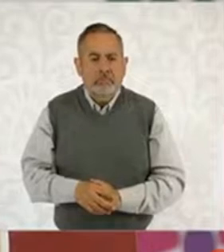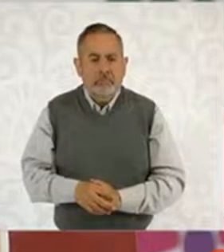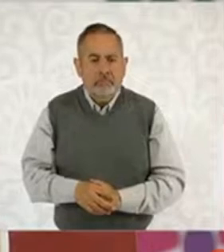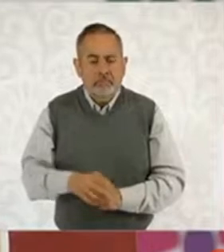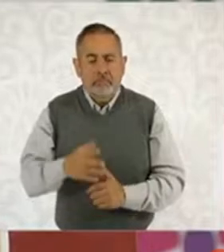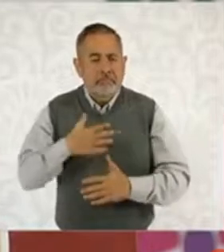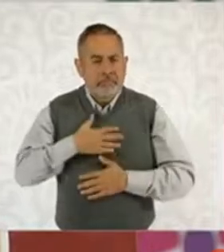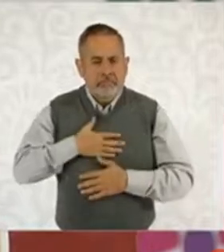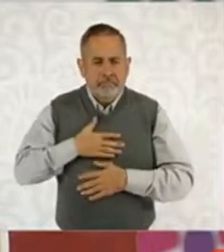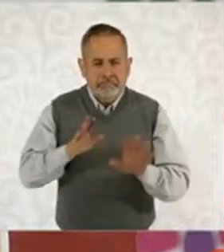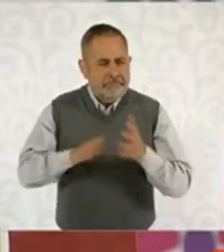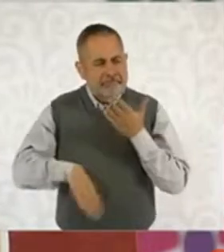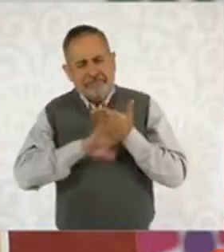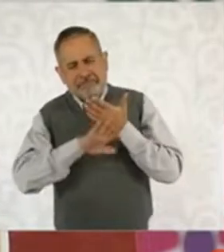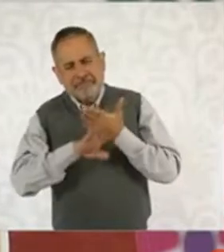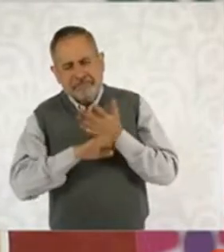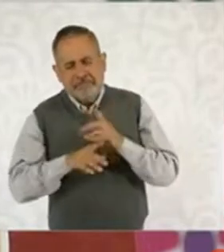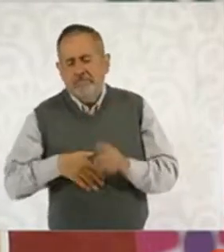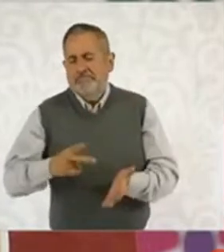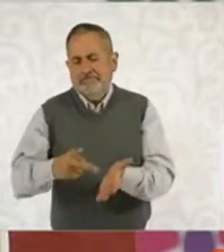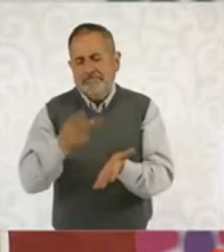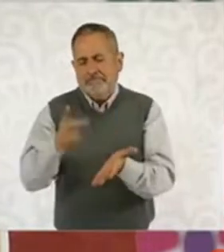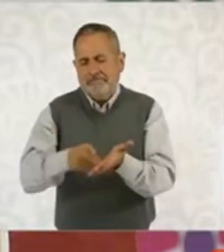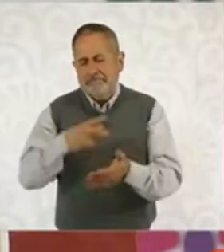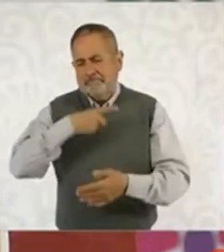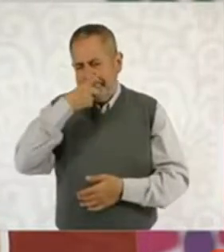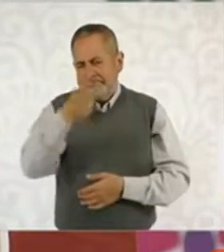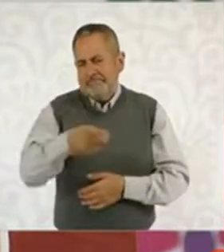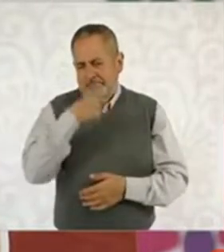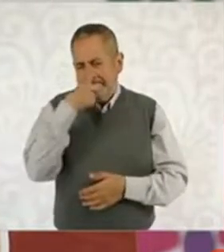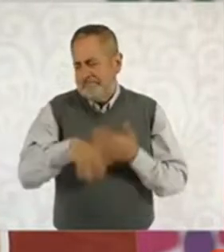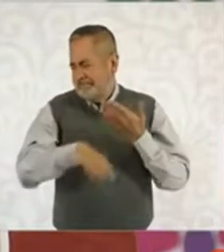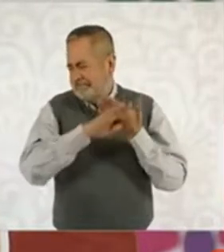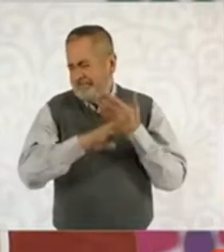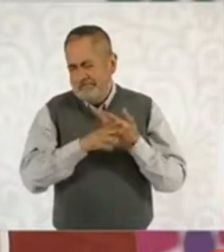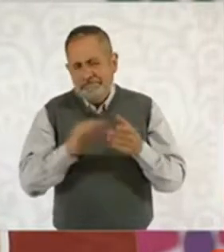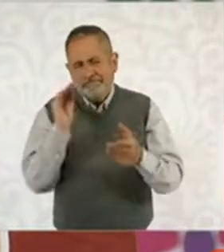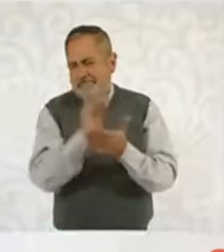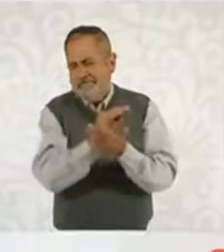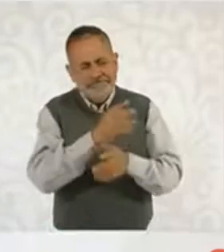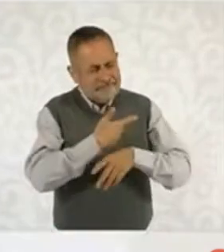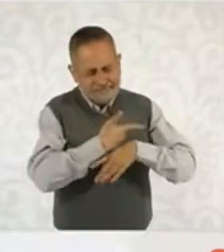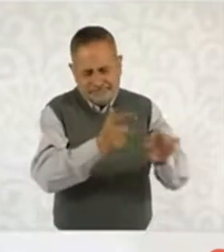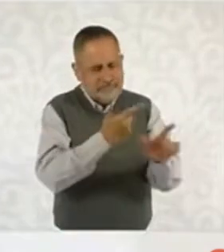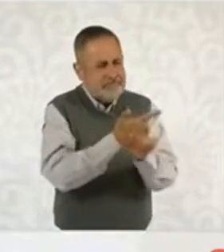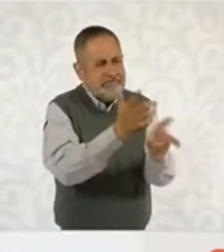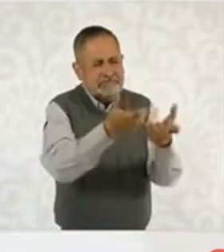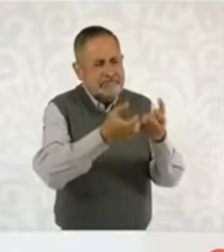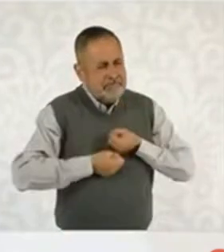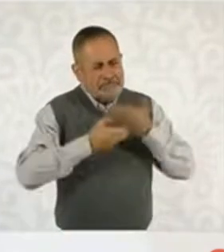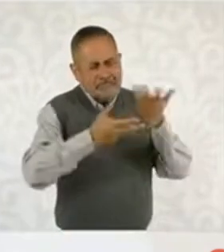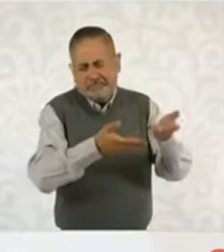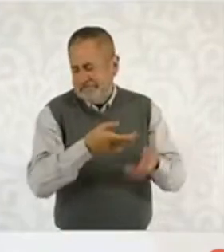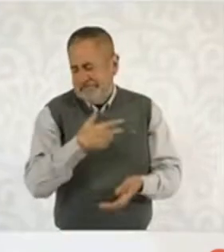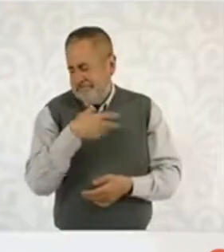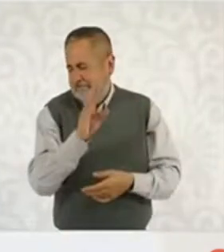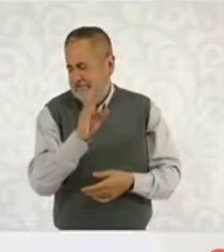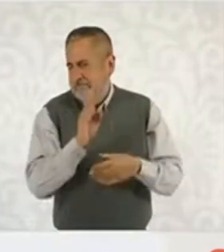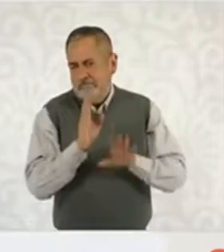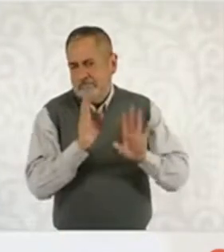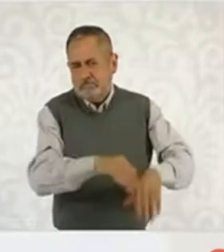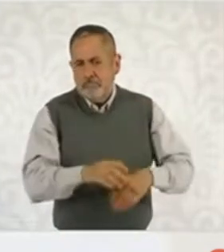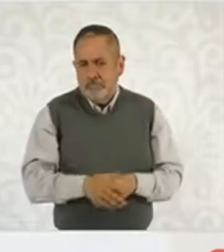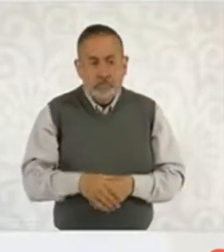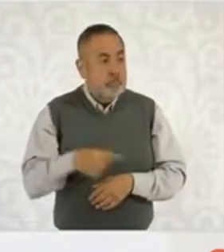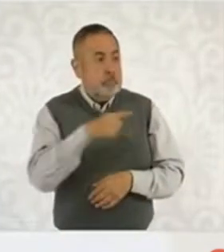En mi caso, lo he dicho en cualquier tema, es libertad de expresión. Pero el nivel